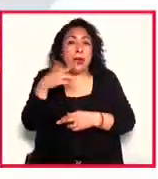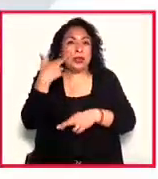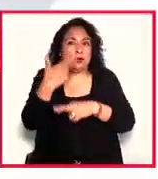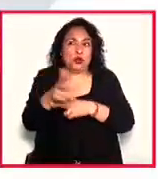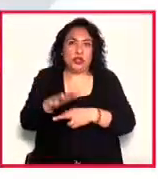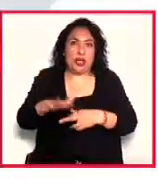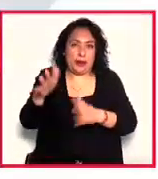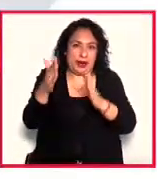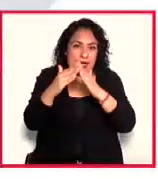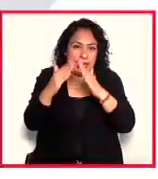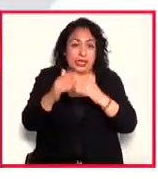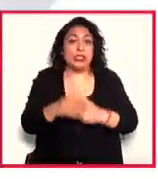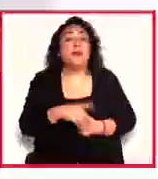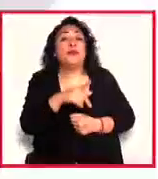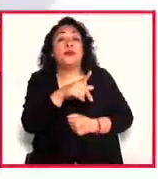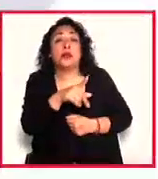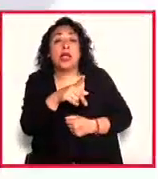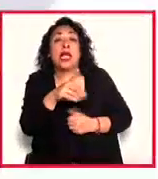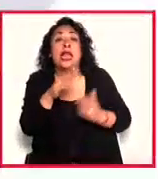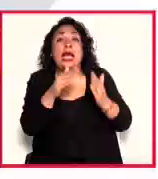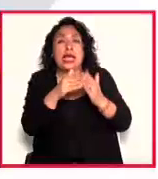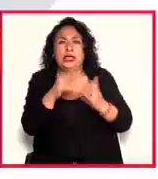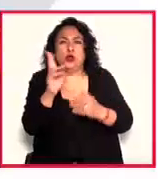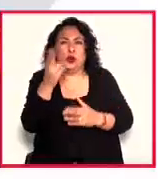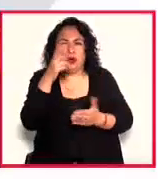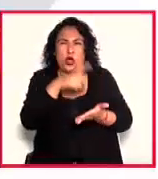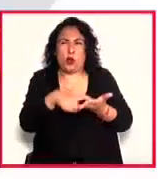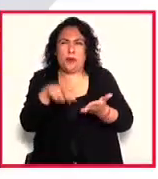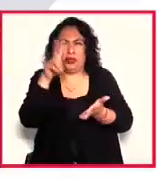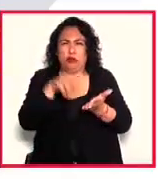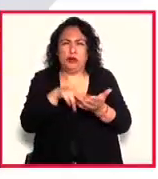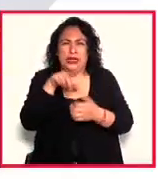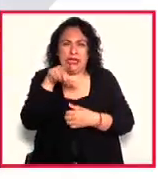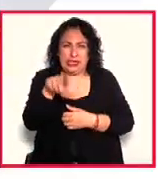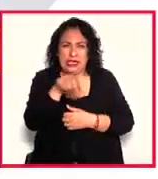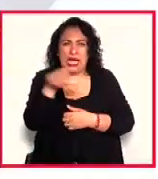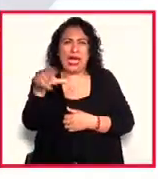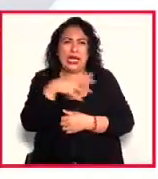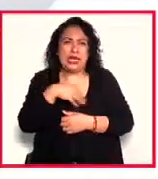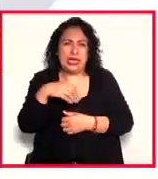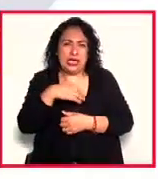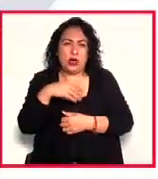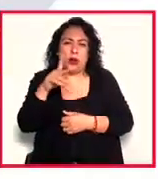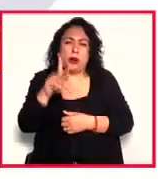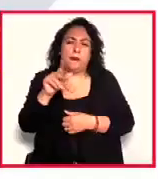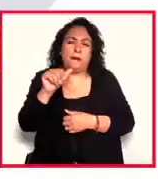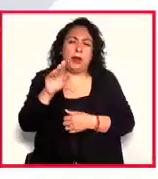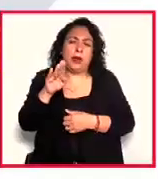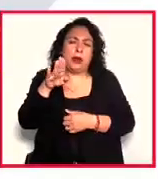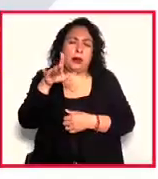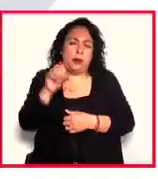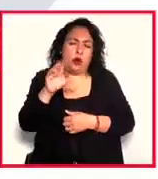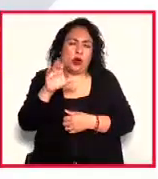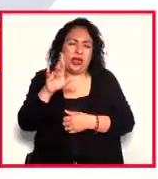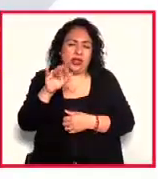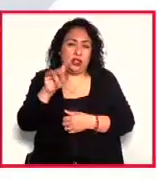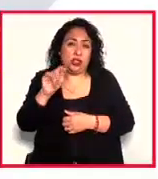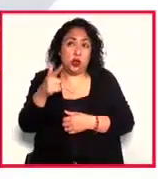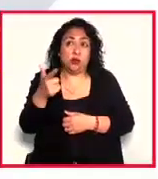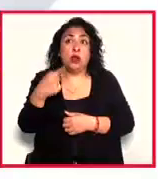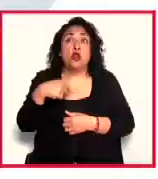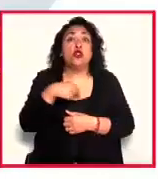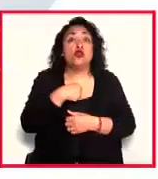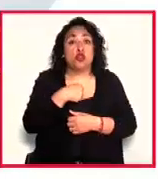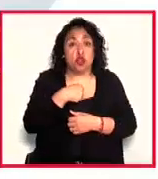La casa de la universidad la compra en el 2017 a su hijo Pablo Báez Carrington. Cuando nosotros, o